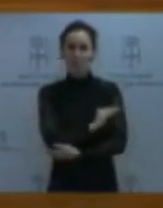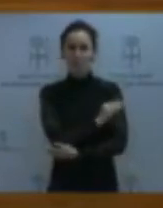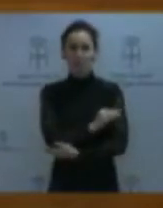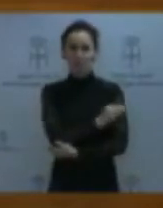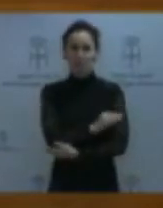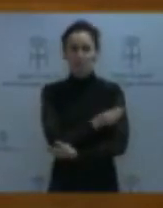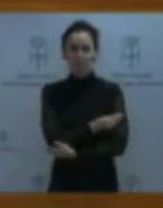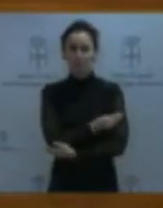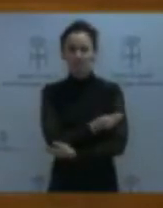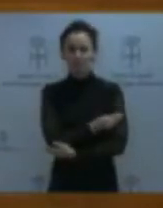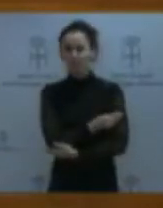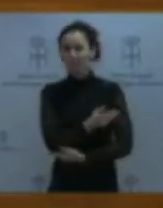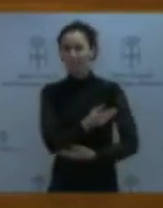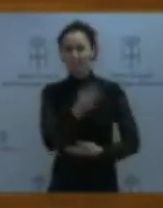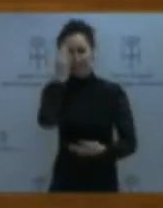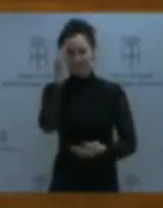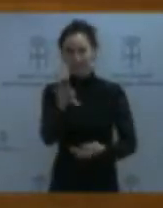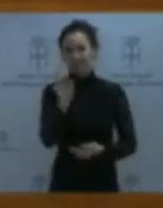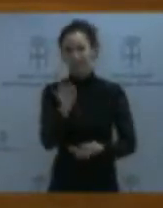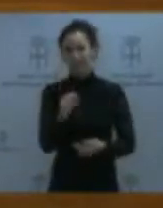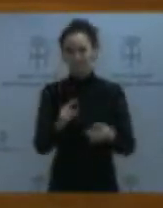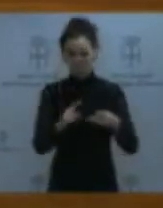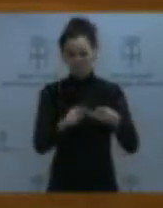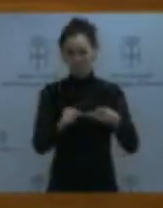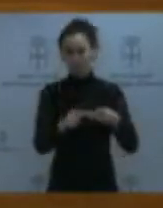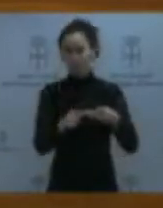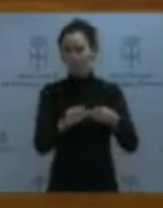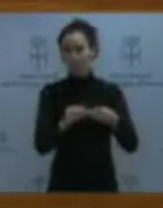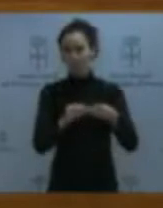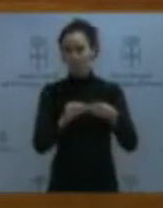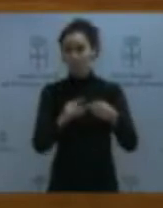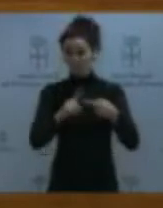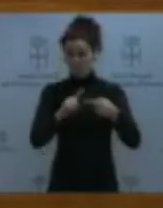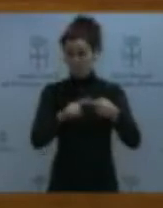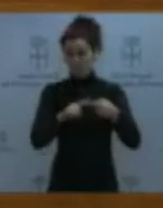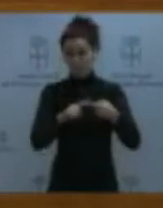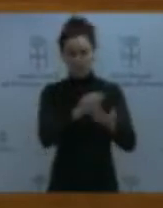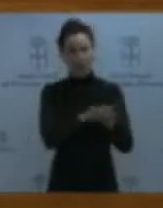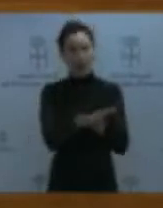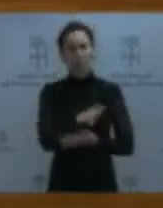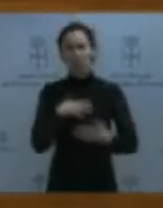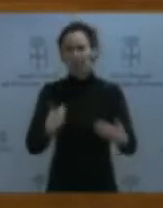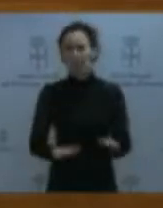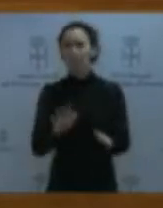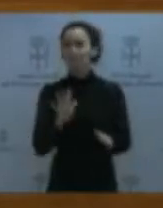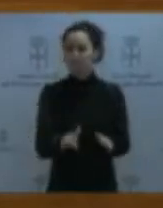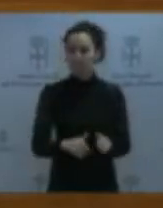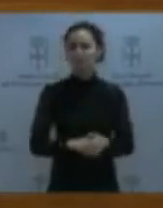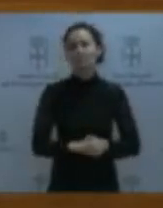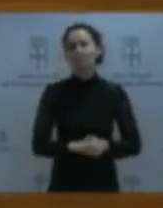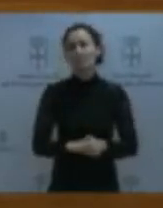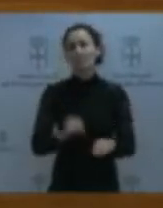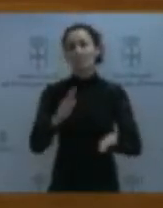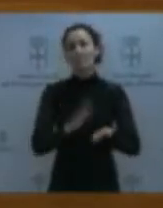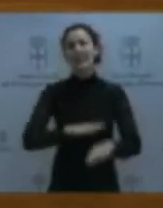o alternativas, nosotros las desechamos. Por tanto, hablamos con ustedes del resto. y hablamos con ustedes para hacer lo que se